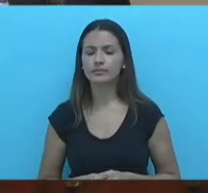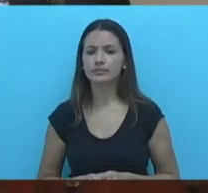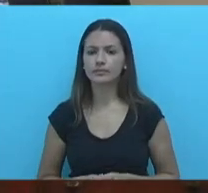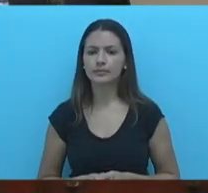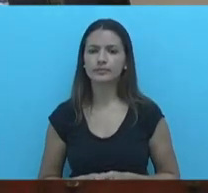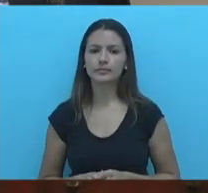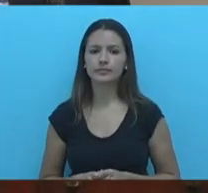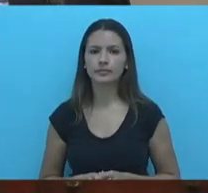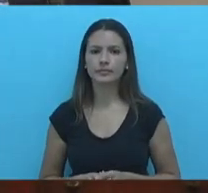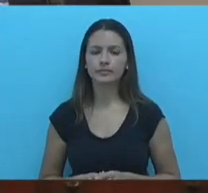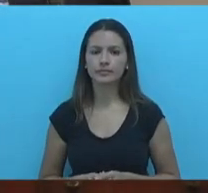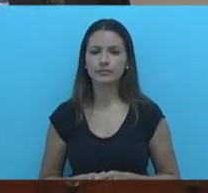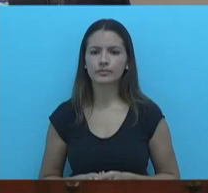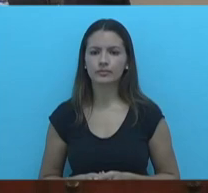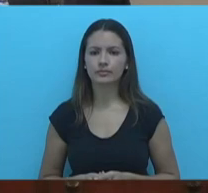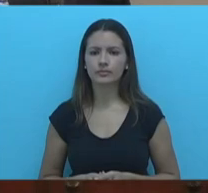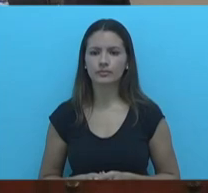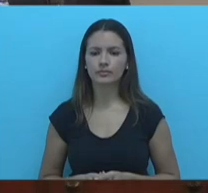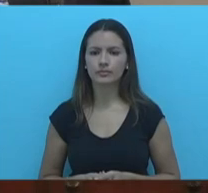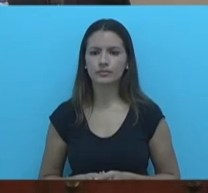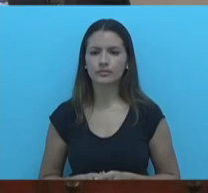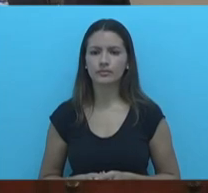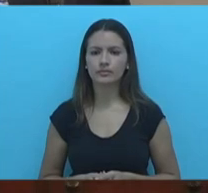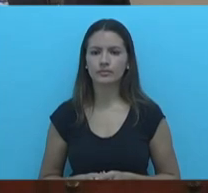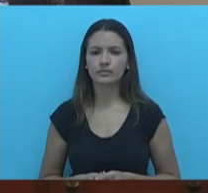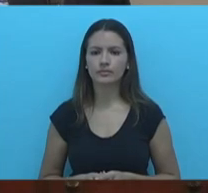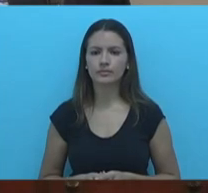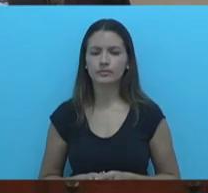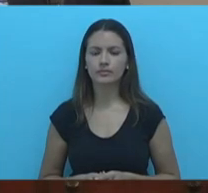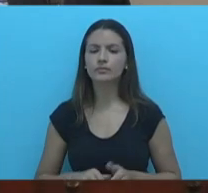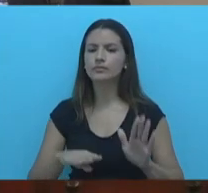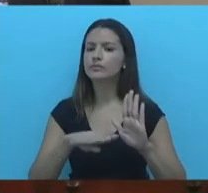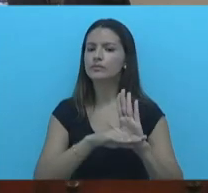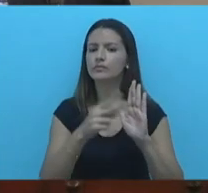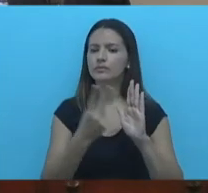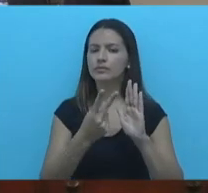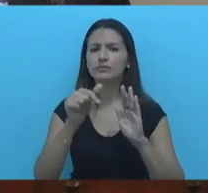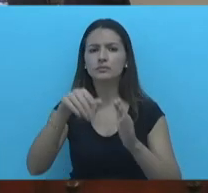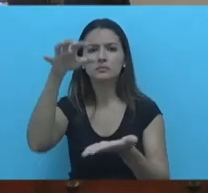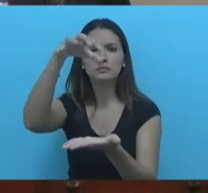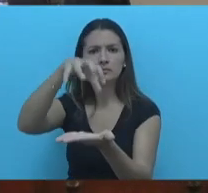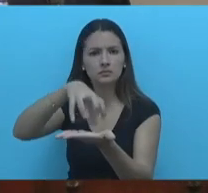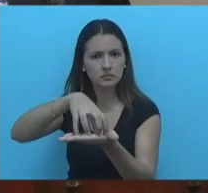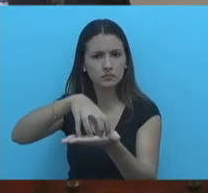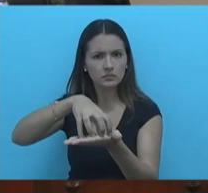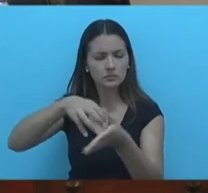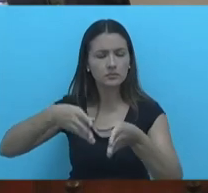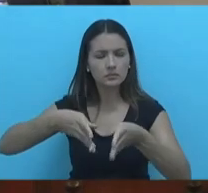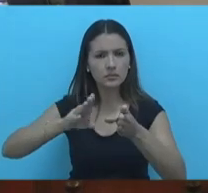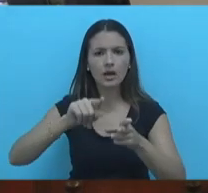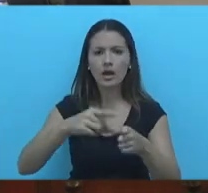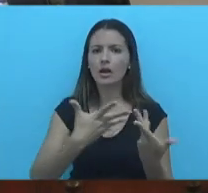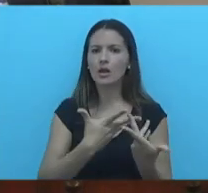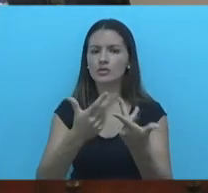una superficie edificada de 147 metros cuadrados. Artículo segundo, el inmueble y sus instalaciones serán destinados